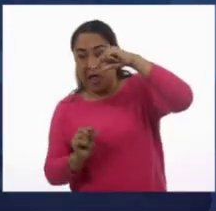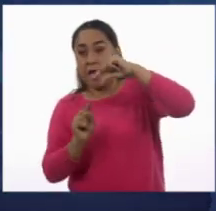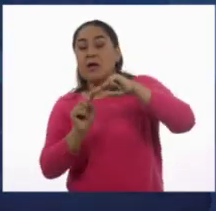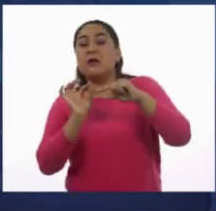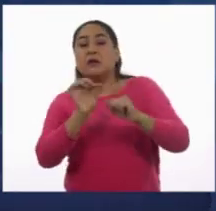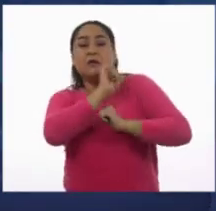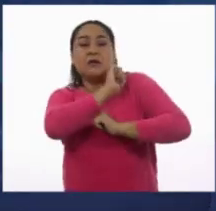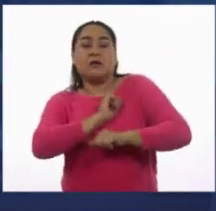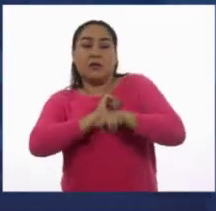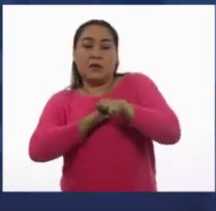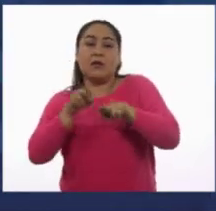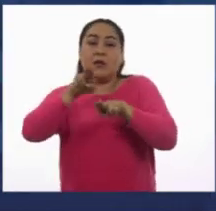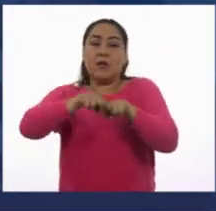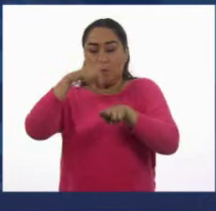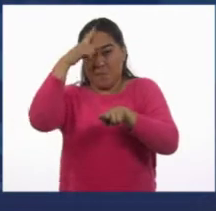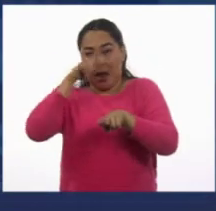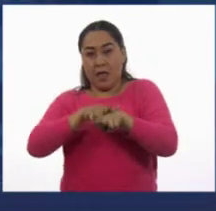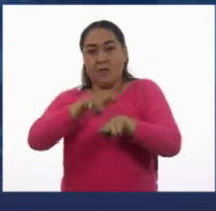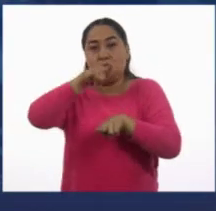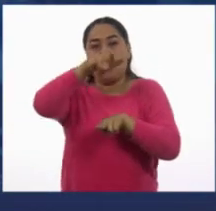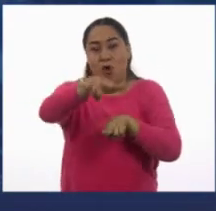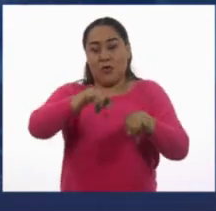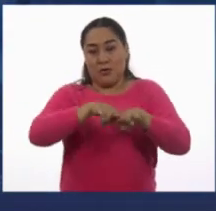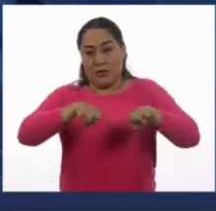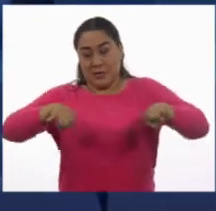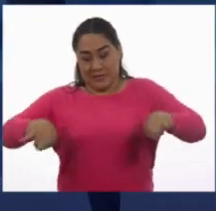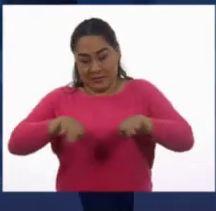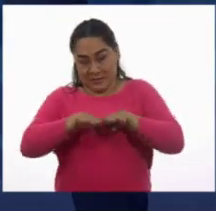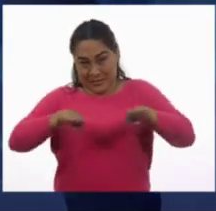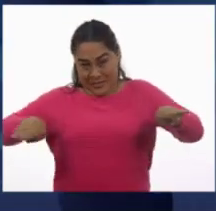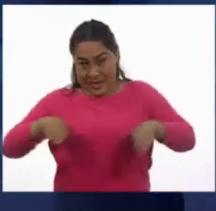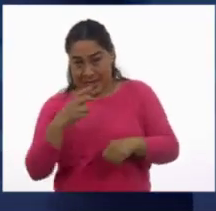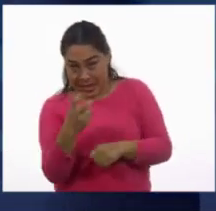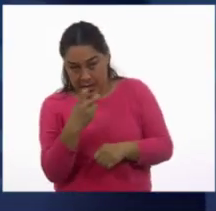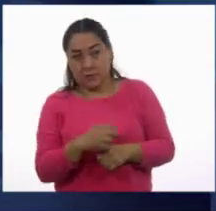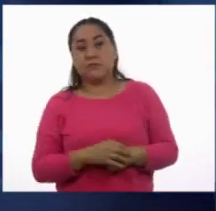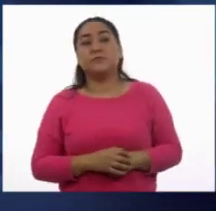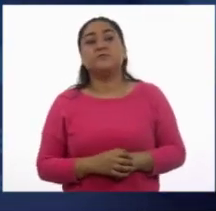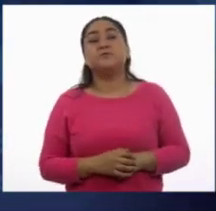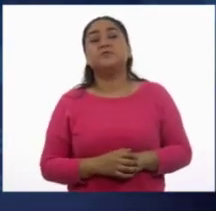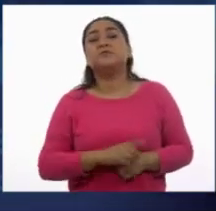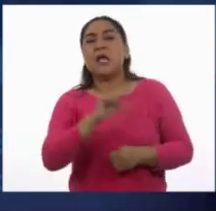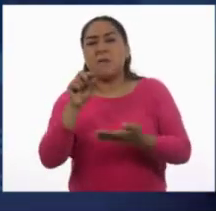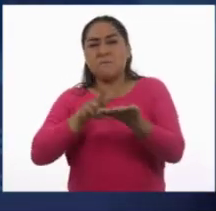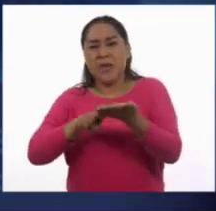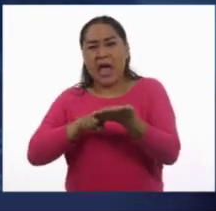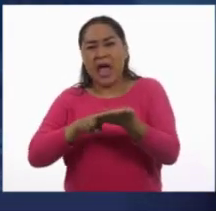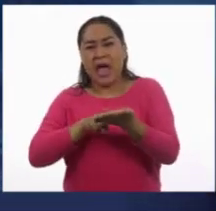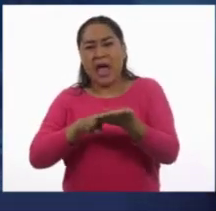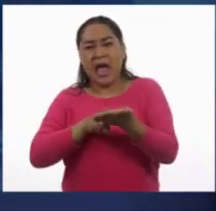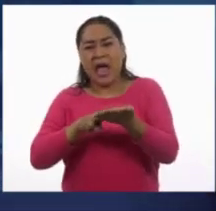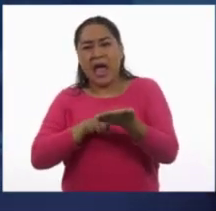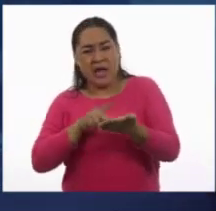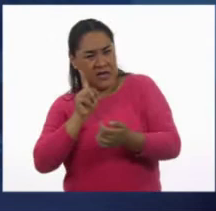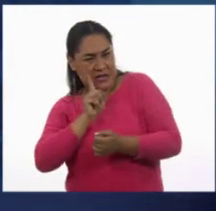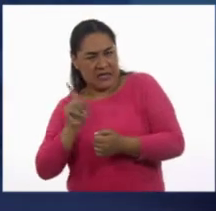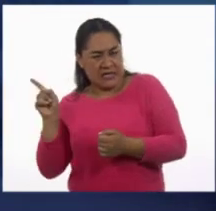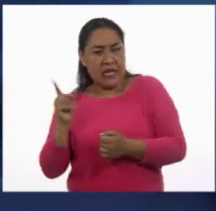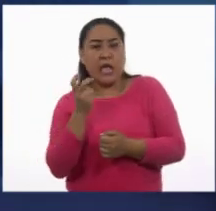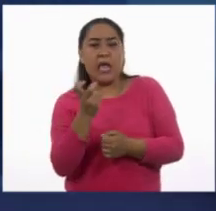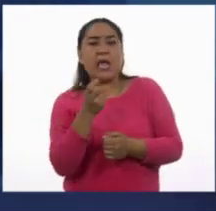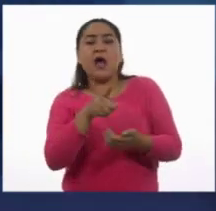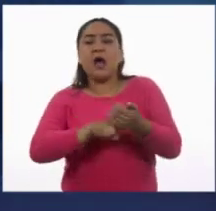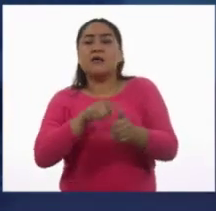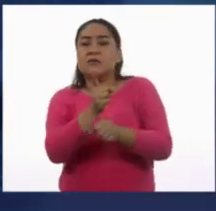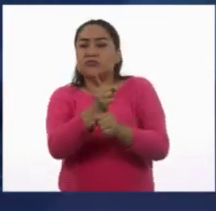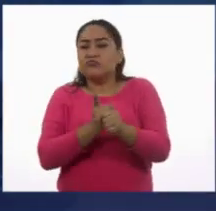abarcar 4 casillas de nuestro tablero. Muy bien. Tenemos los acorazados, que miden